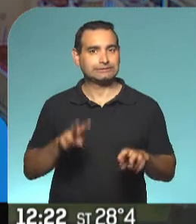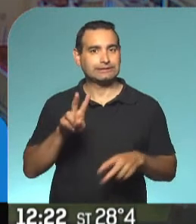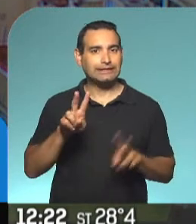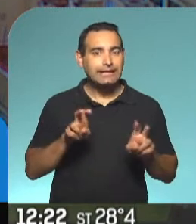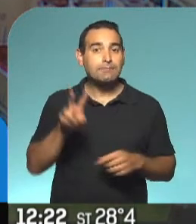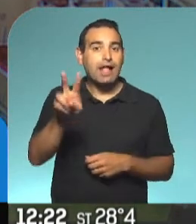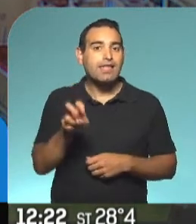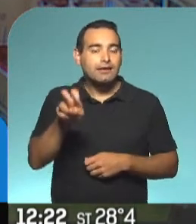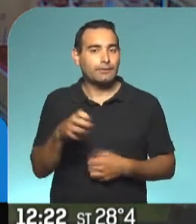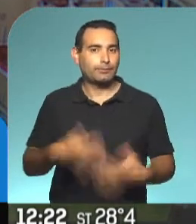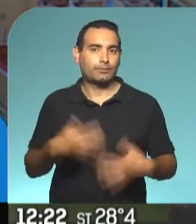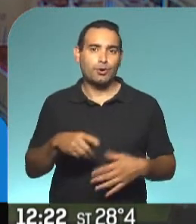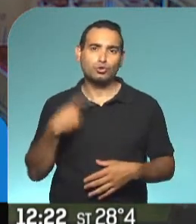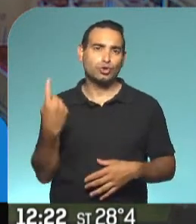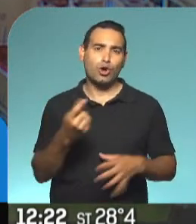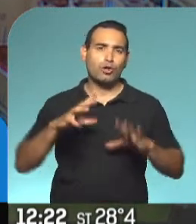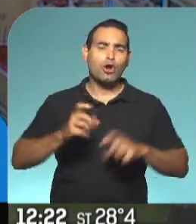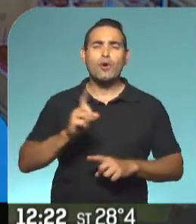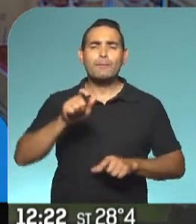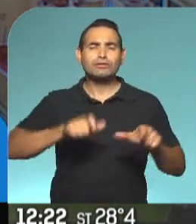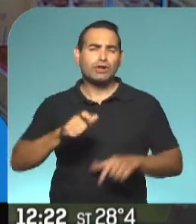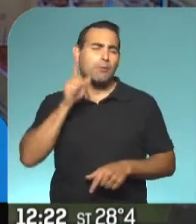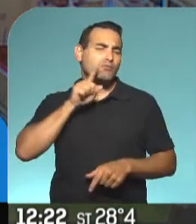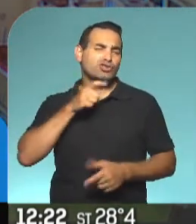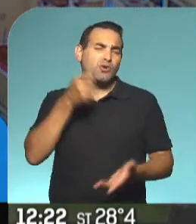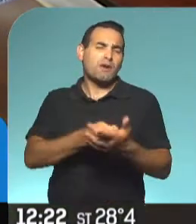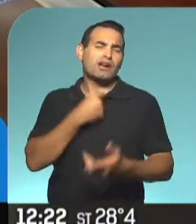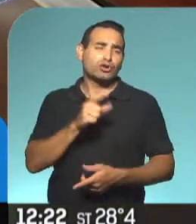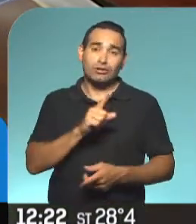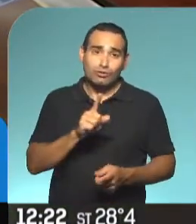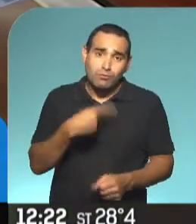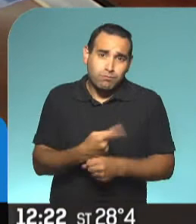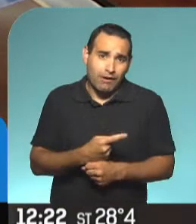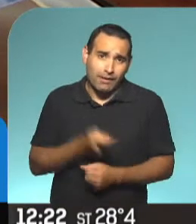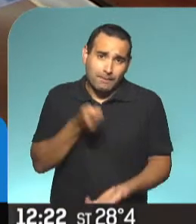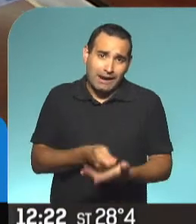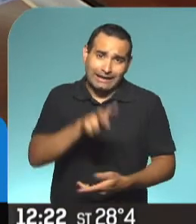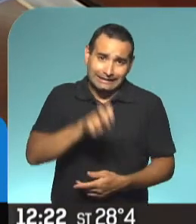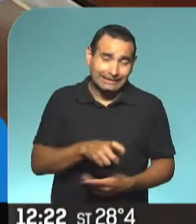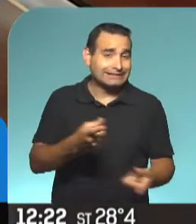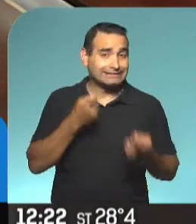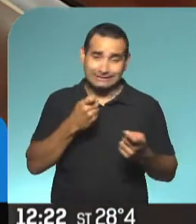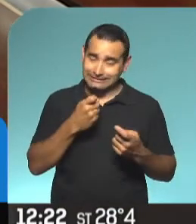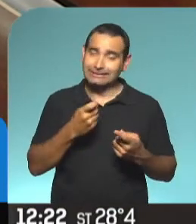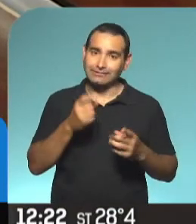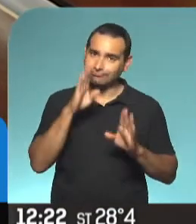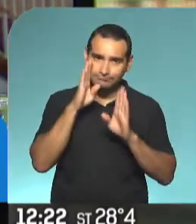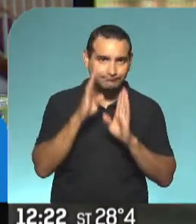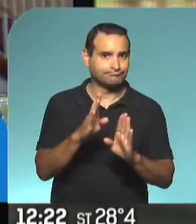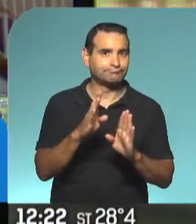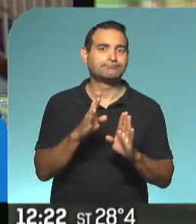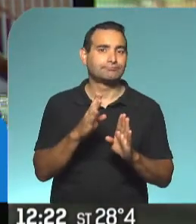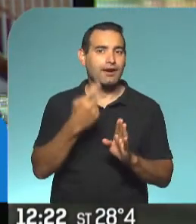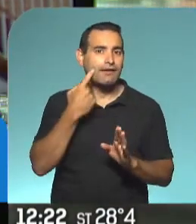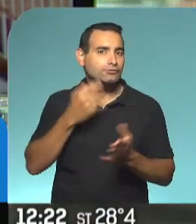porque se deterioró todos los que la gente no quiso pagarlos no pudo pero un seguimiento muy muy estricto para